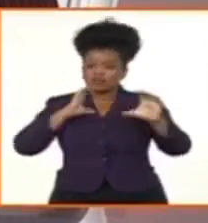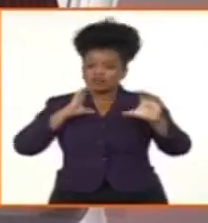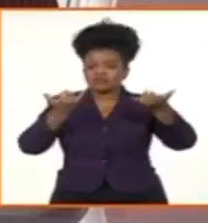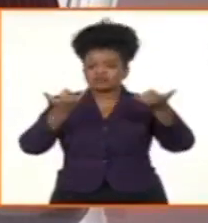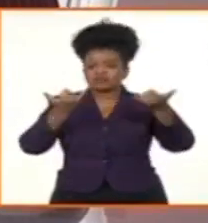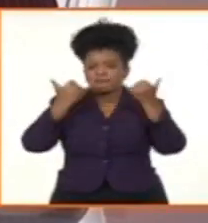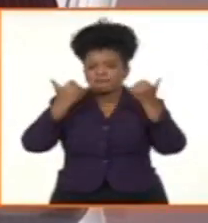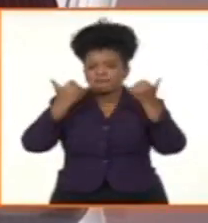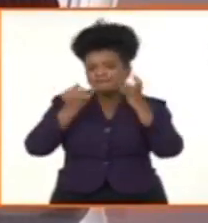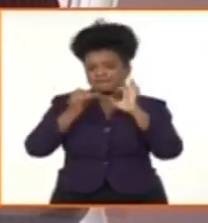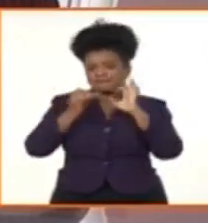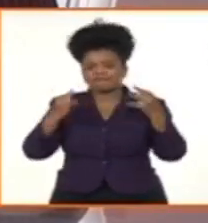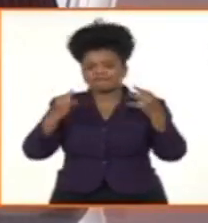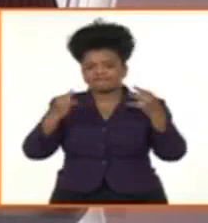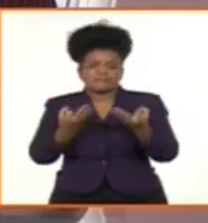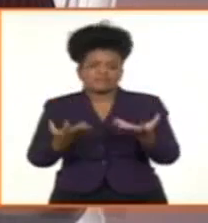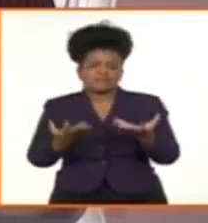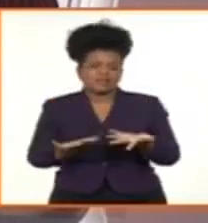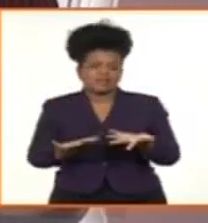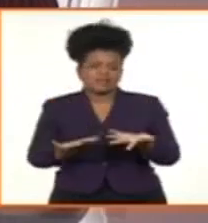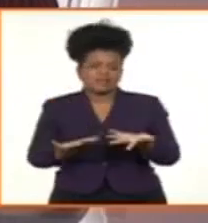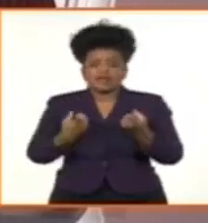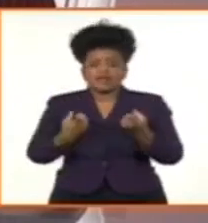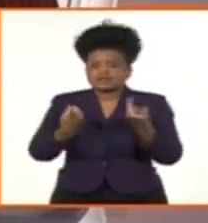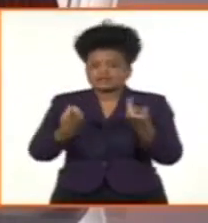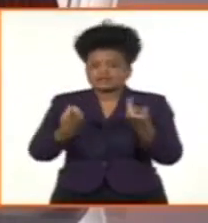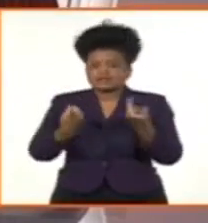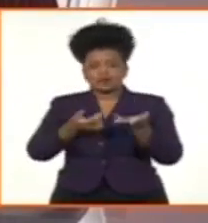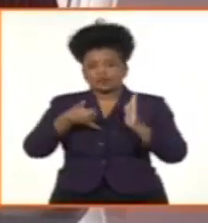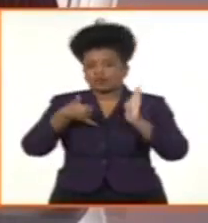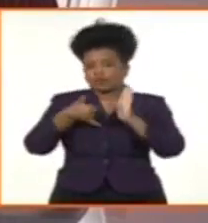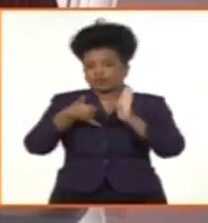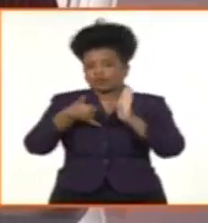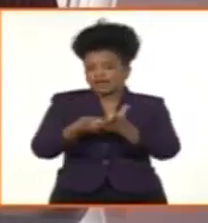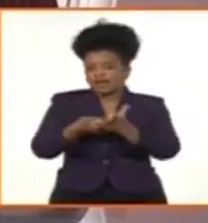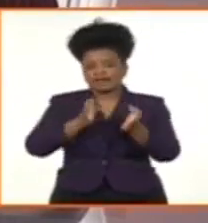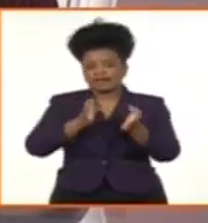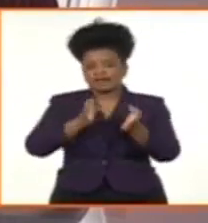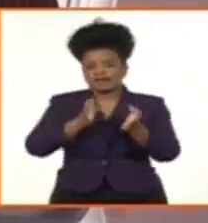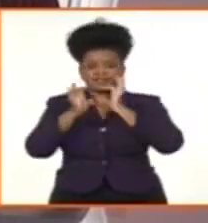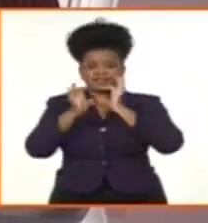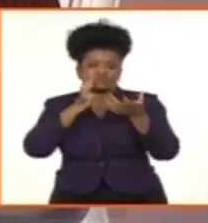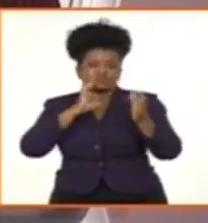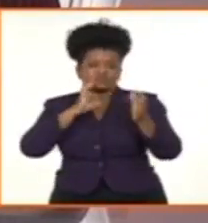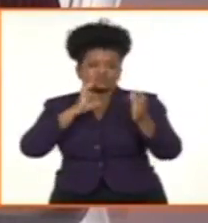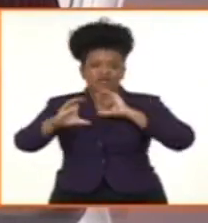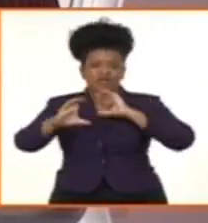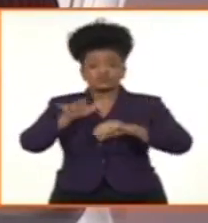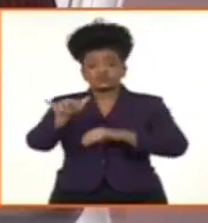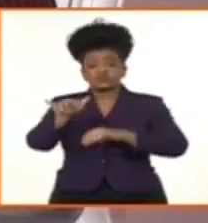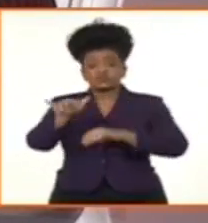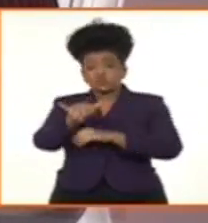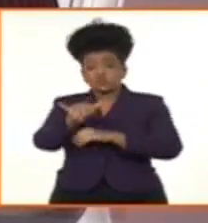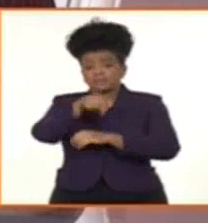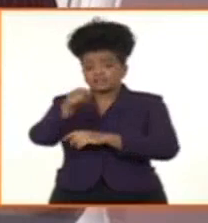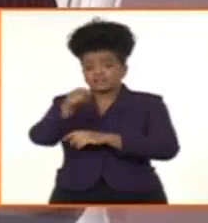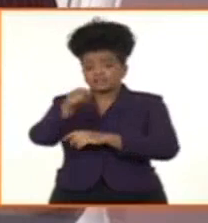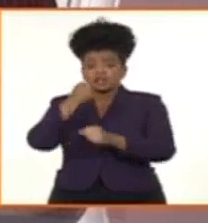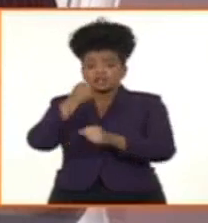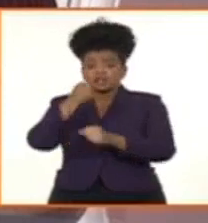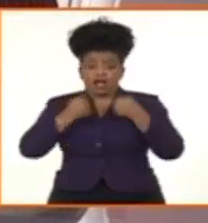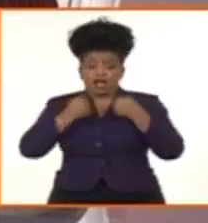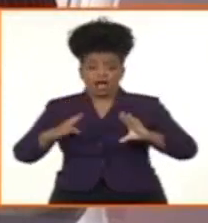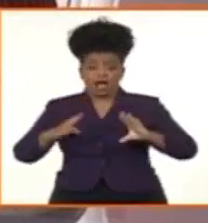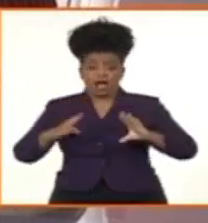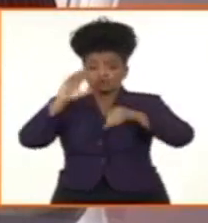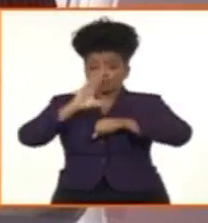familia, necesitaba utilizar las plataformas digitales para hacerlo. También se impuso el teletrabajo, que fue algo que si no